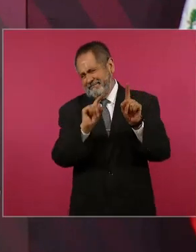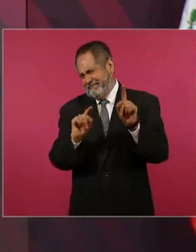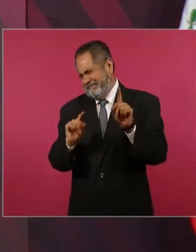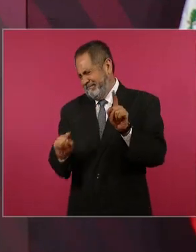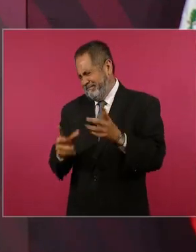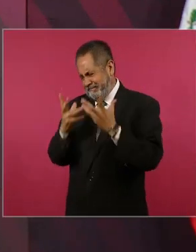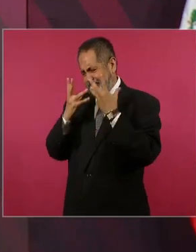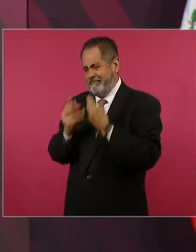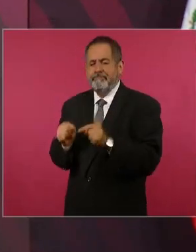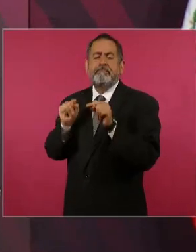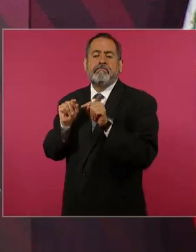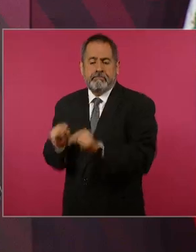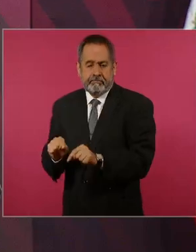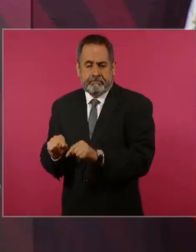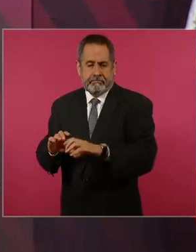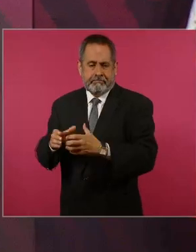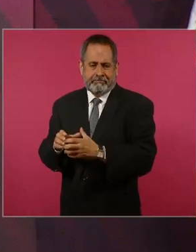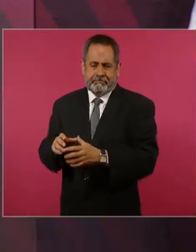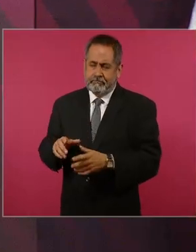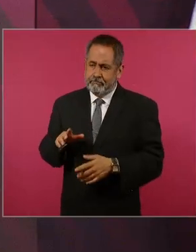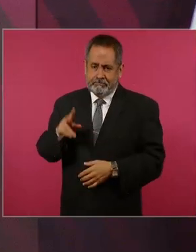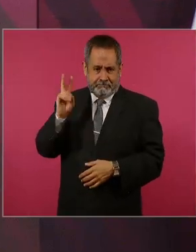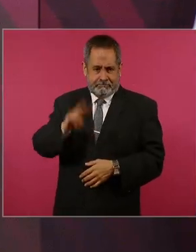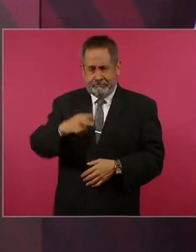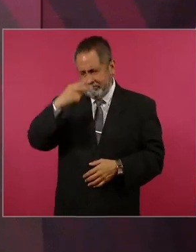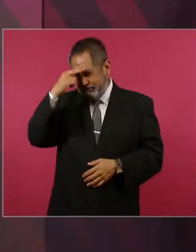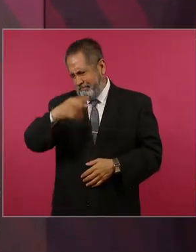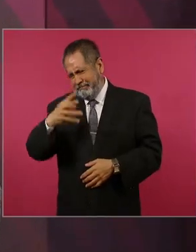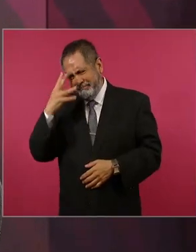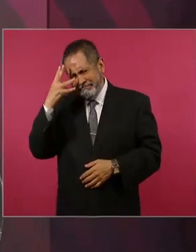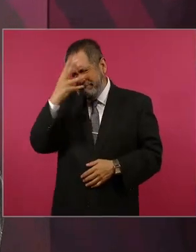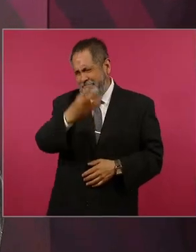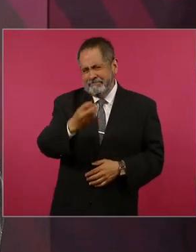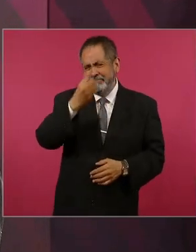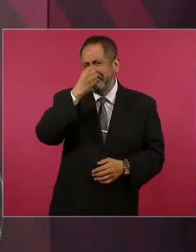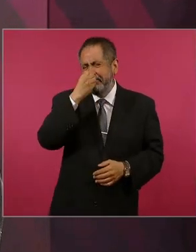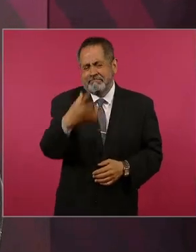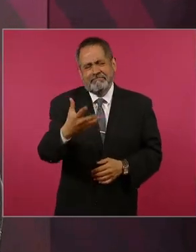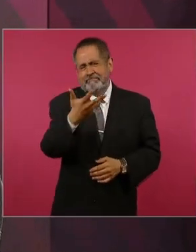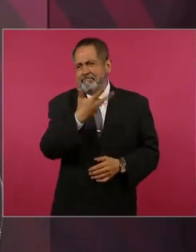Es un país bellísimo el nuestro,